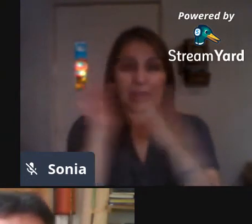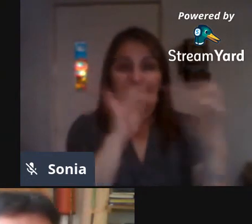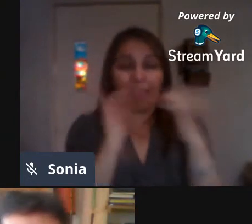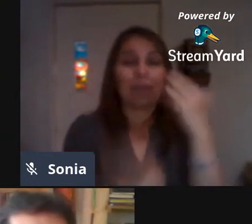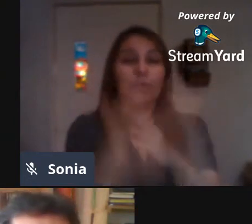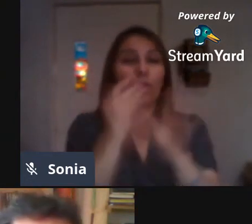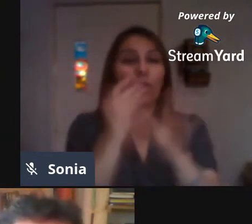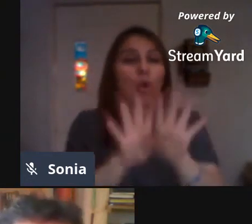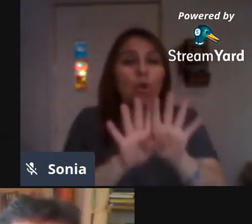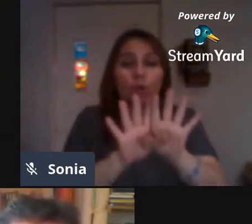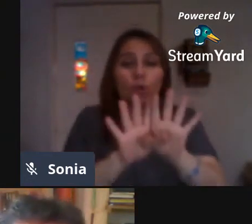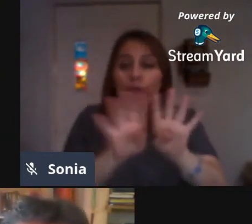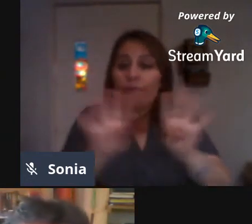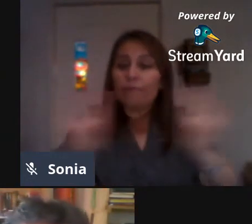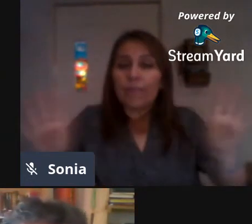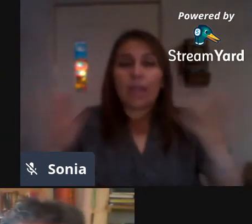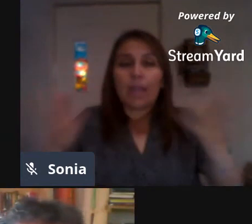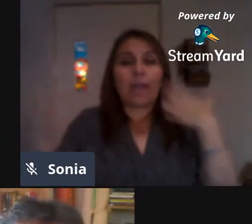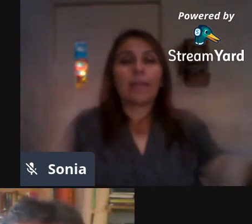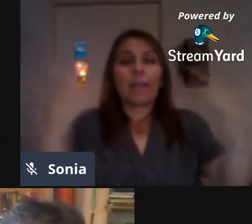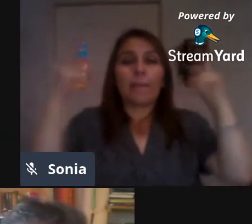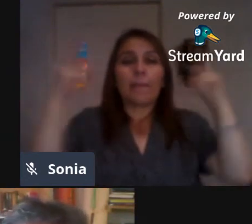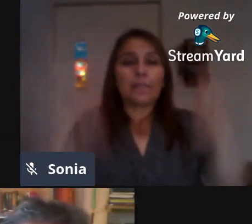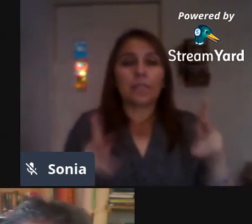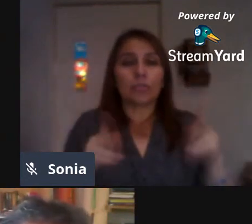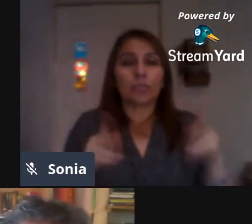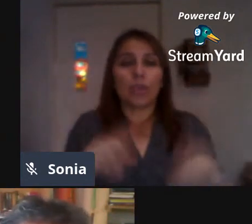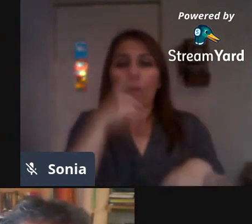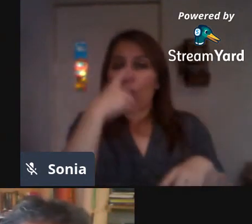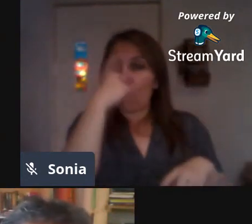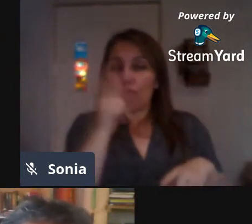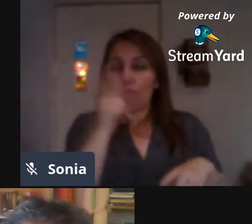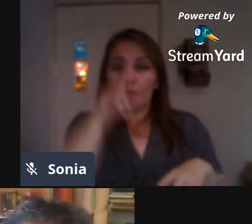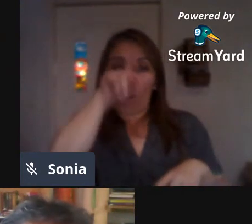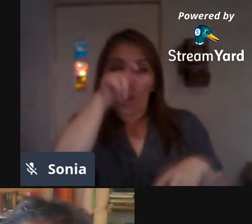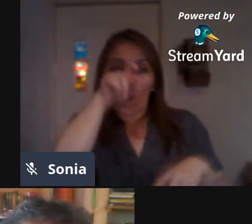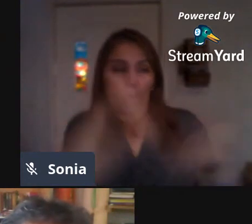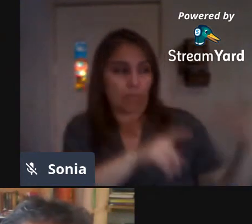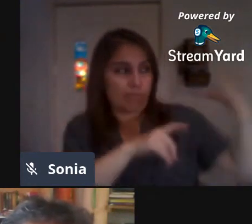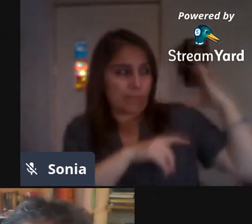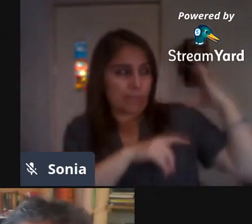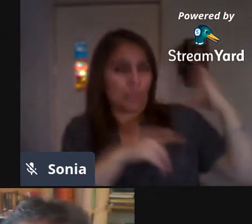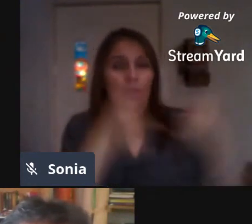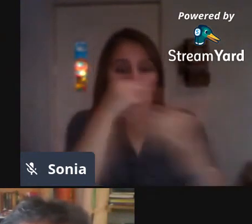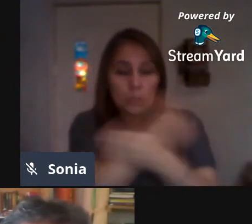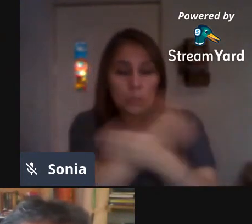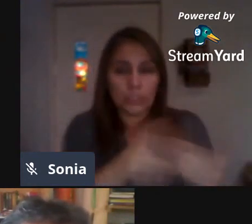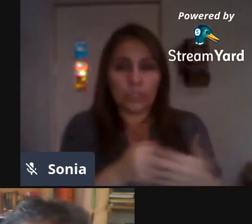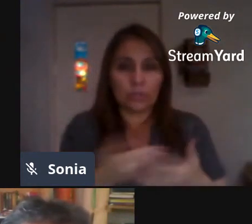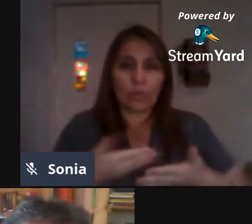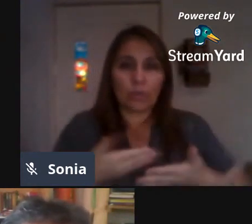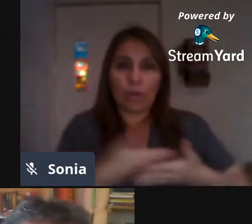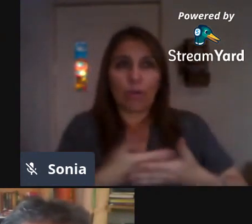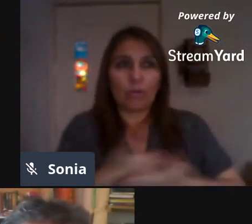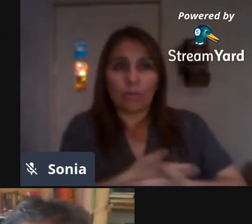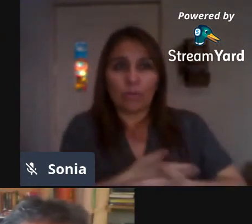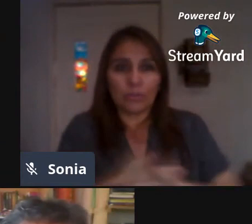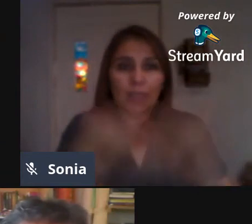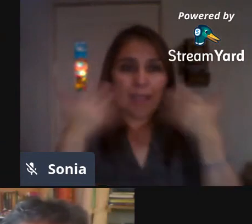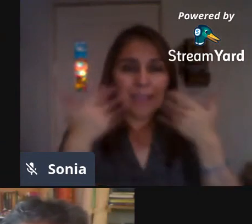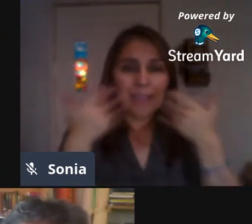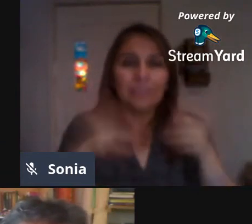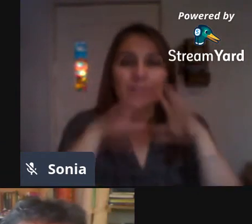con un loro al hombro con el cerdo con los niños con sus mascotas huyendo cierto